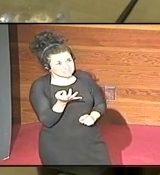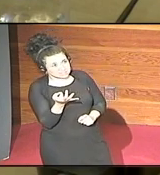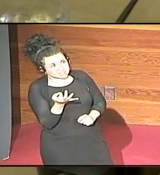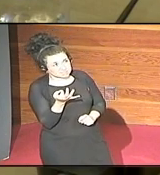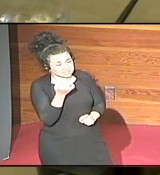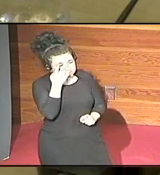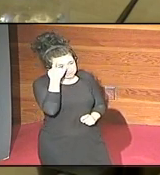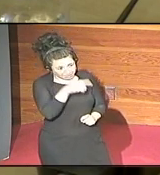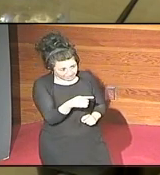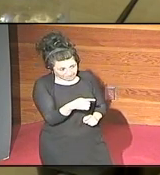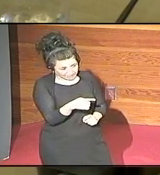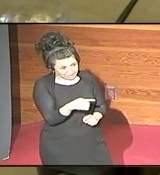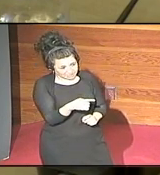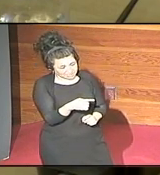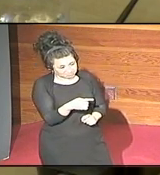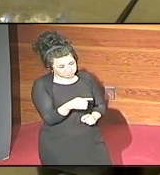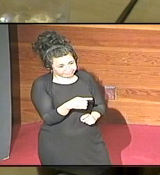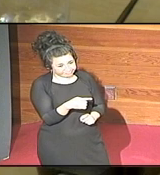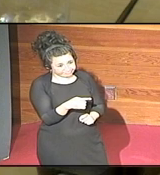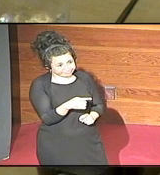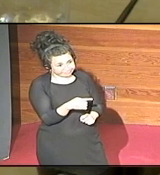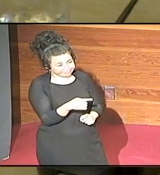o sea, tenéis que saber hasta qué punto